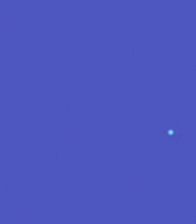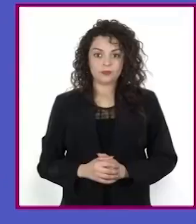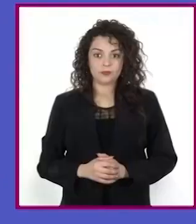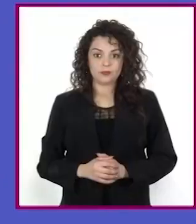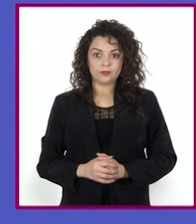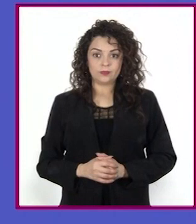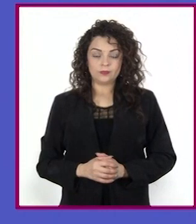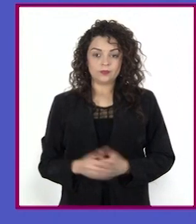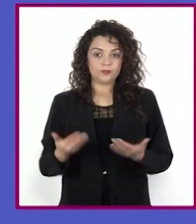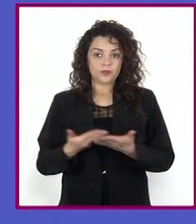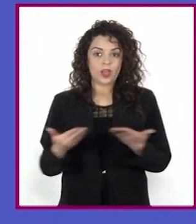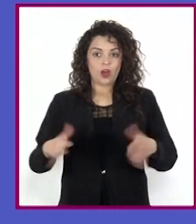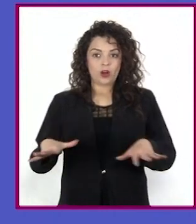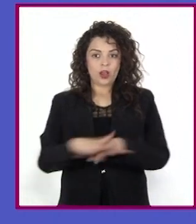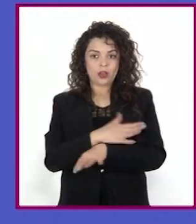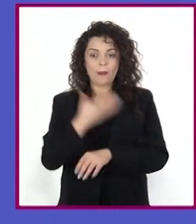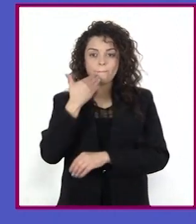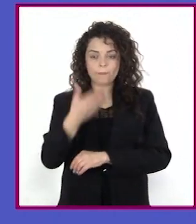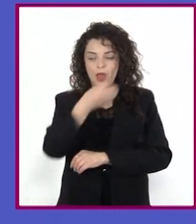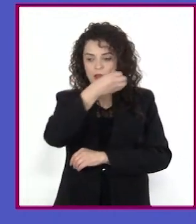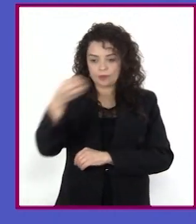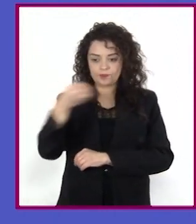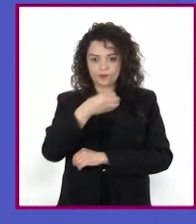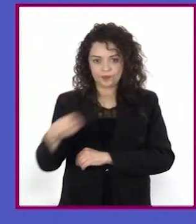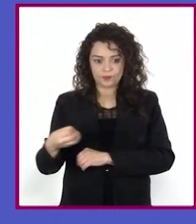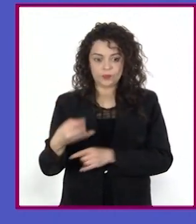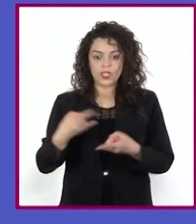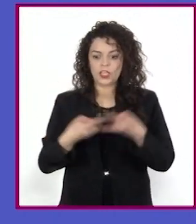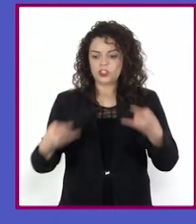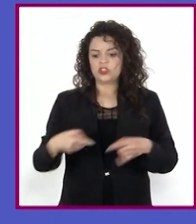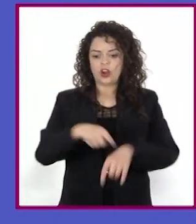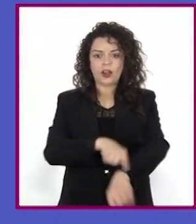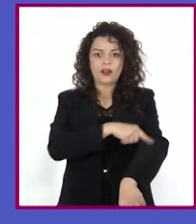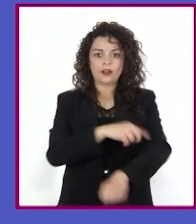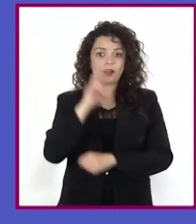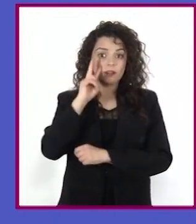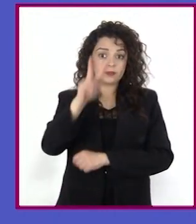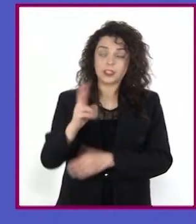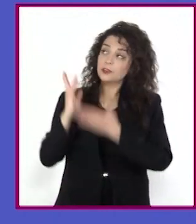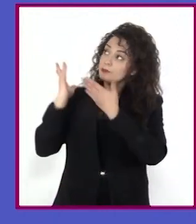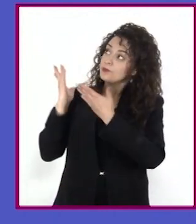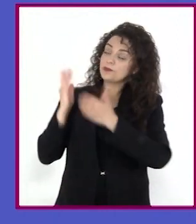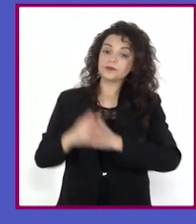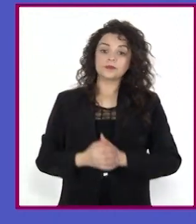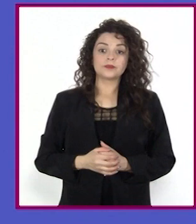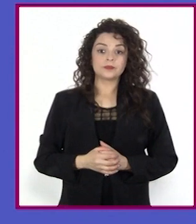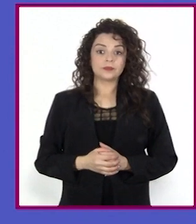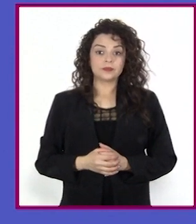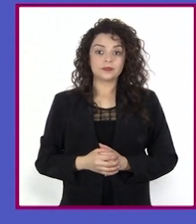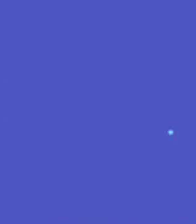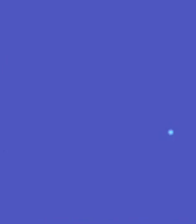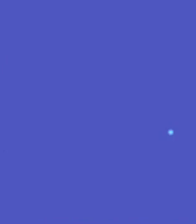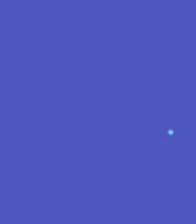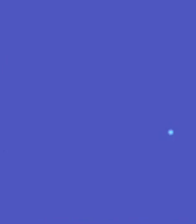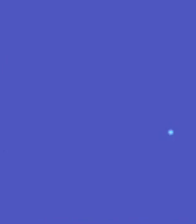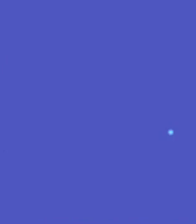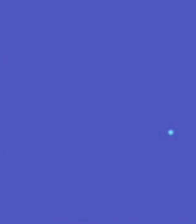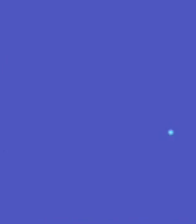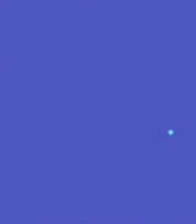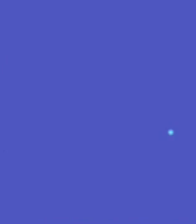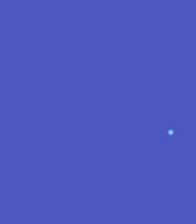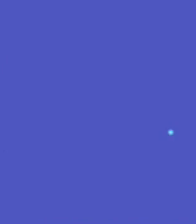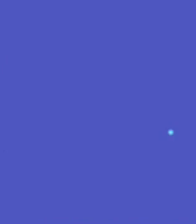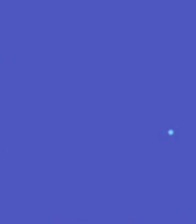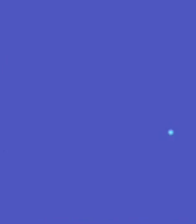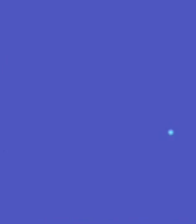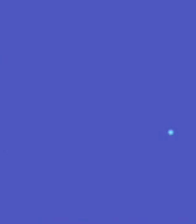Ahora corrijamos el texto. Una larga historia. La migración no es algo nuevo. Desde hace más de 100 años, los mexicanos han estado yendo